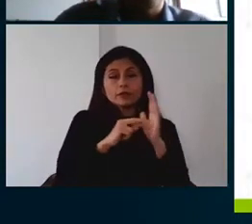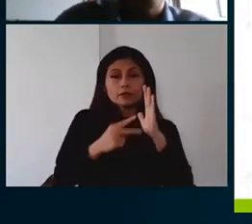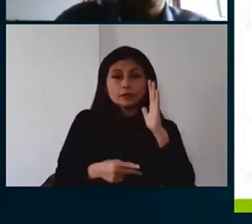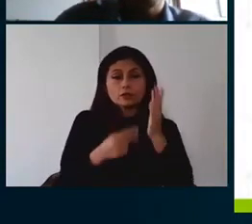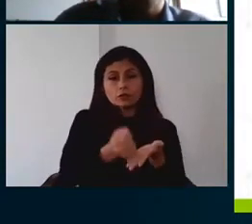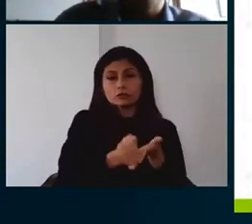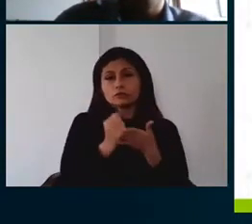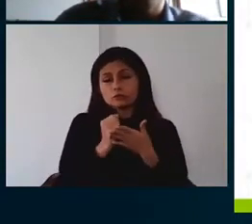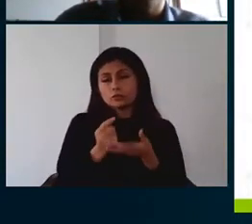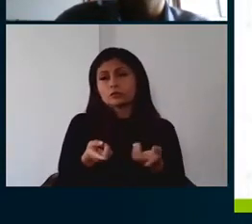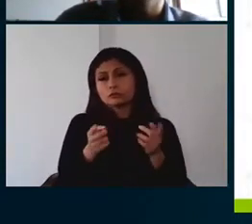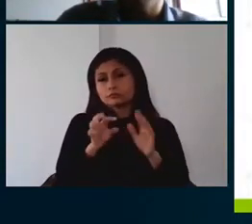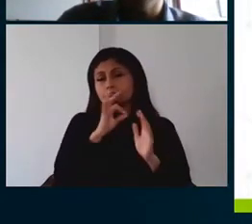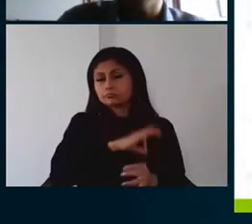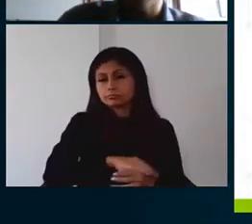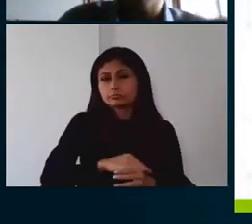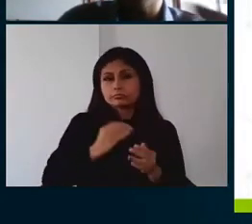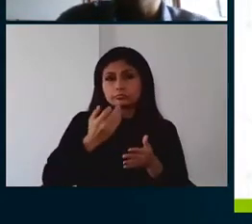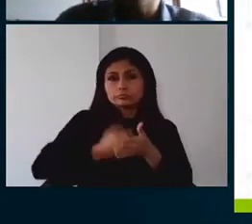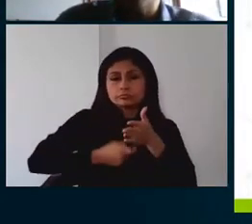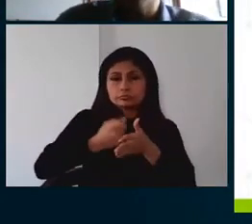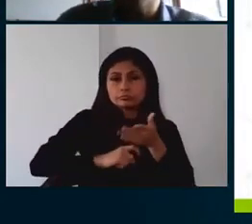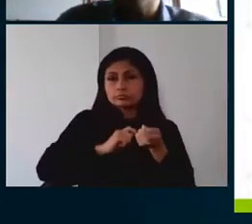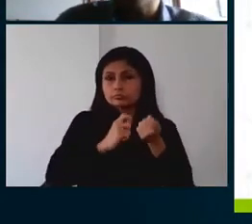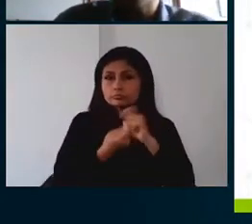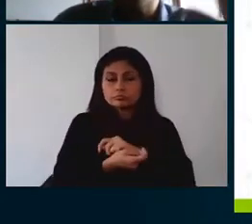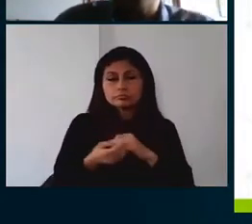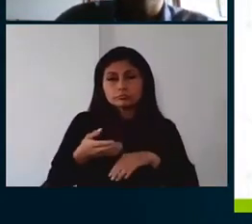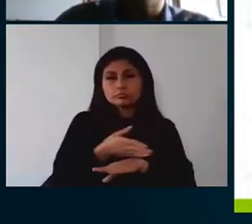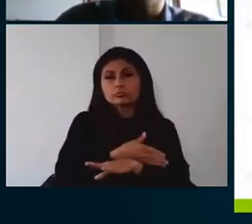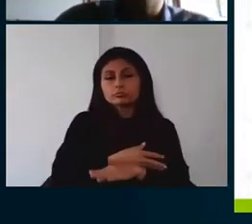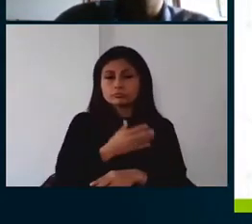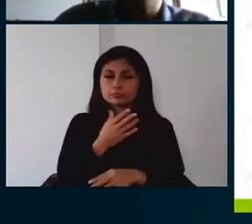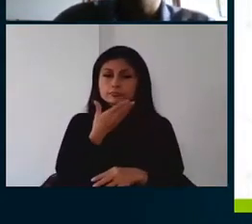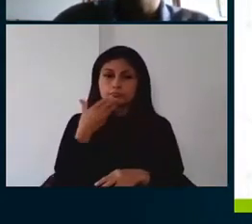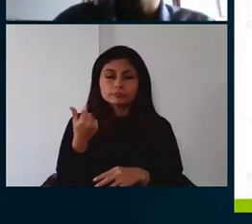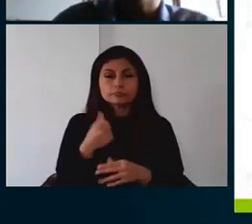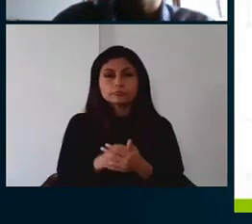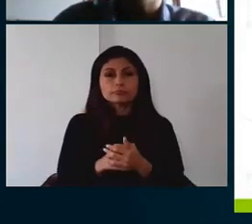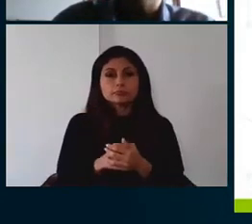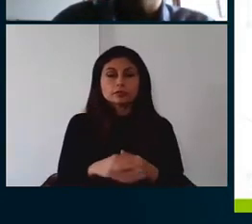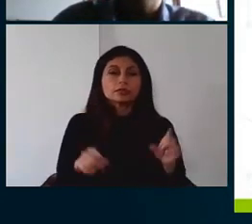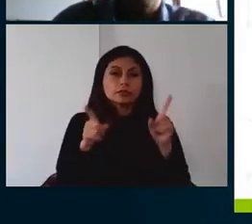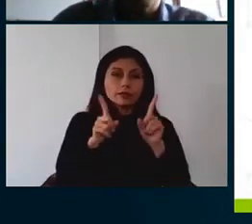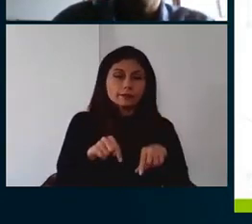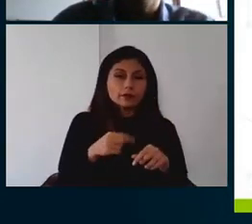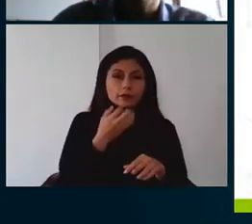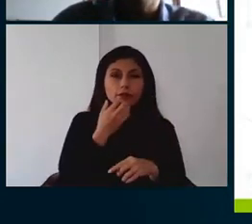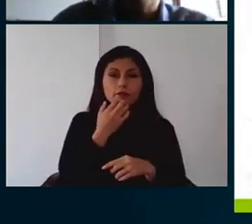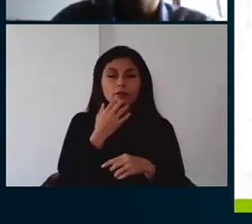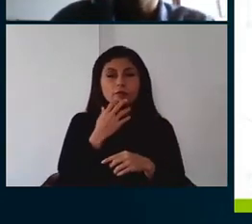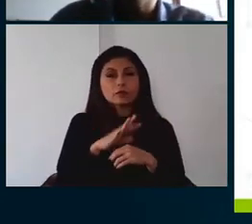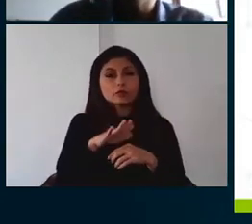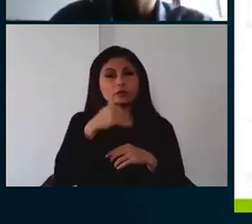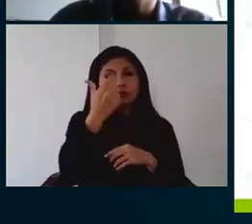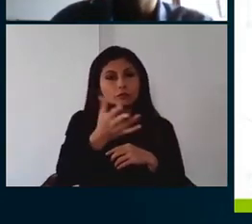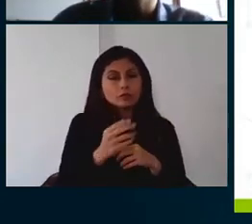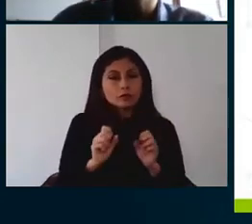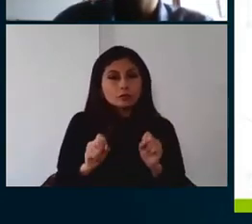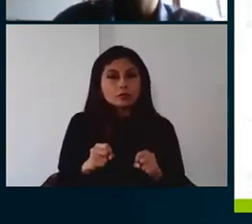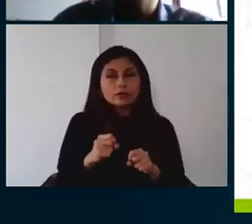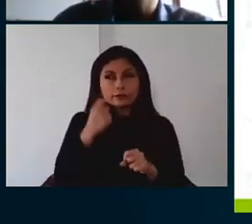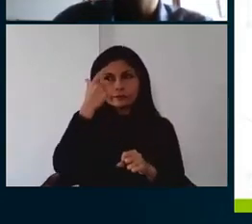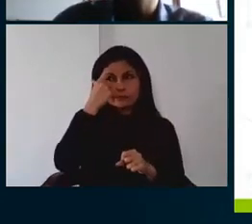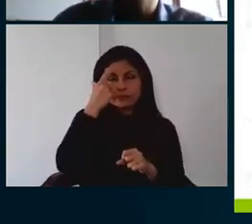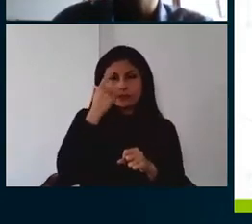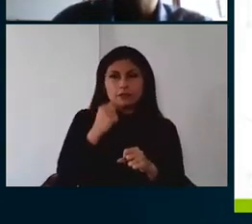tener? Ya digamos en la parte organizacional, en la parte gerencial, pues puede lograr anticipar